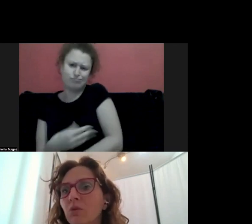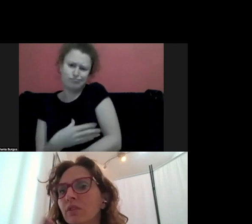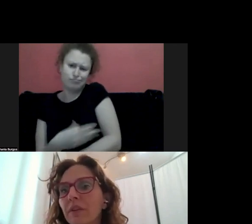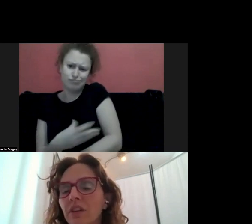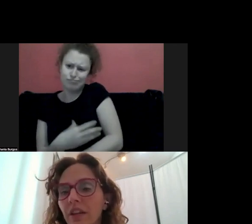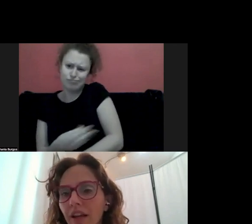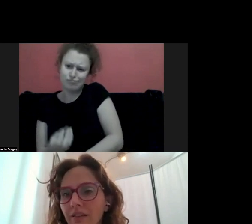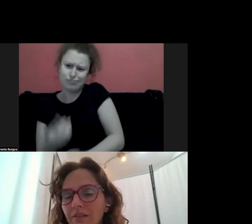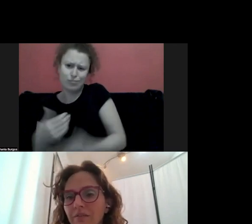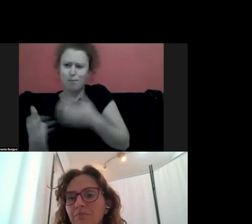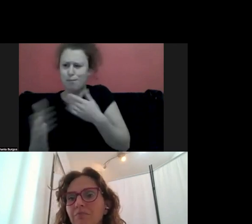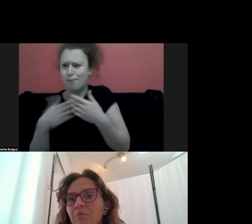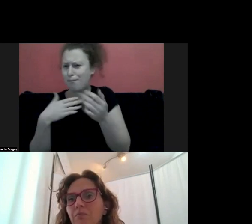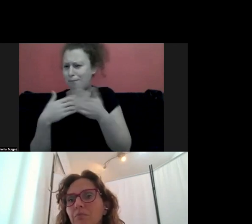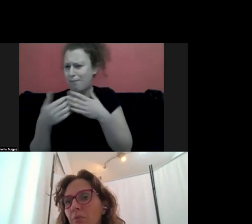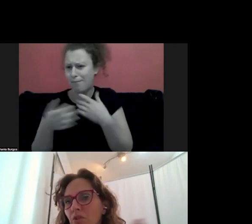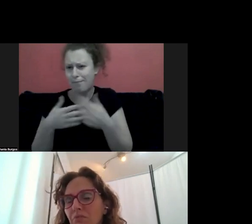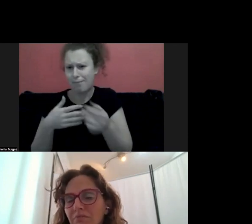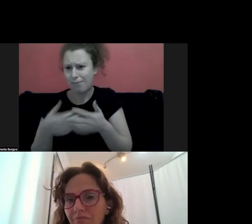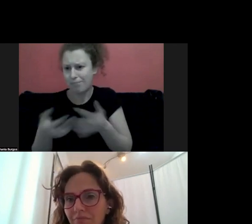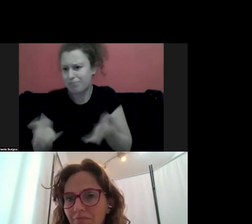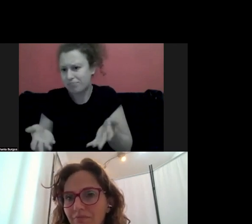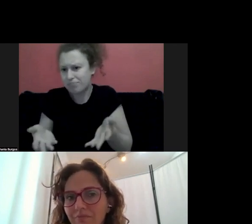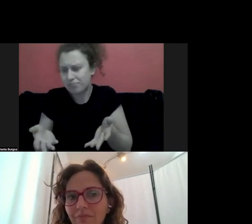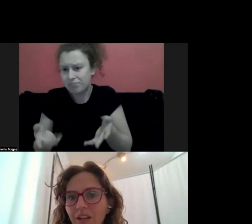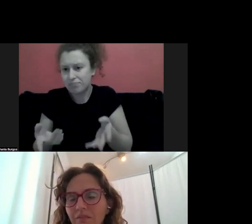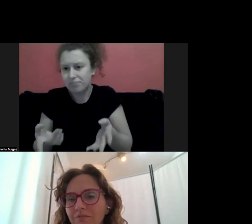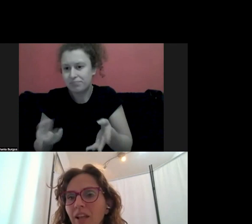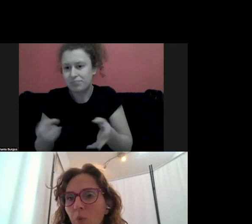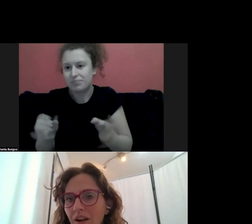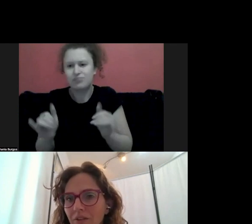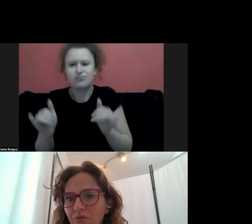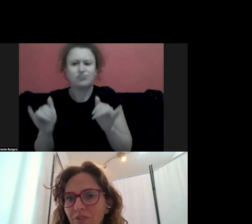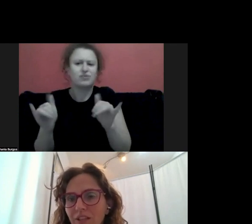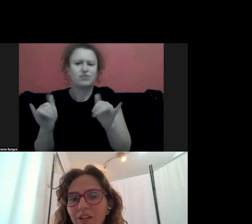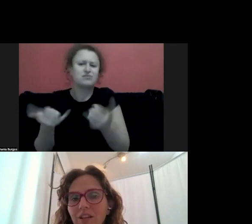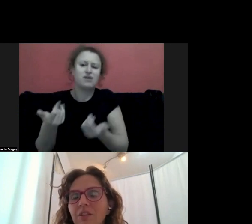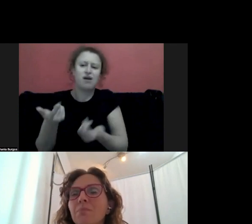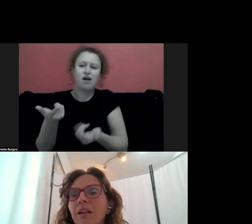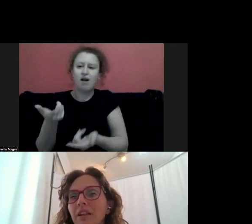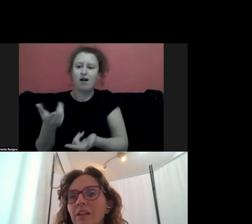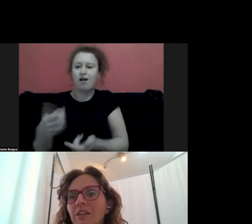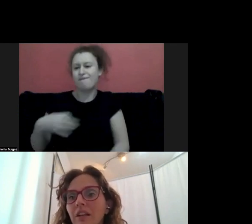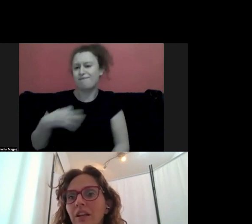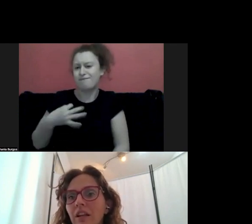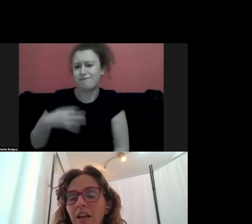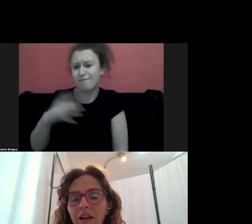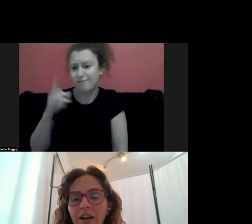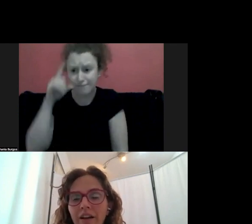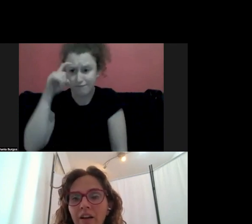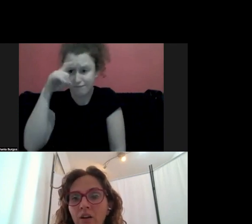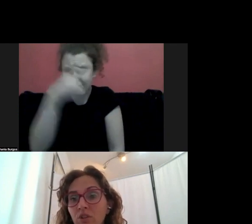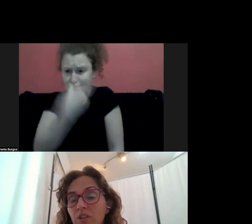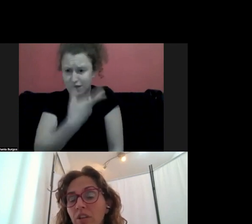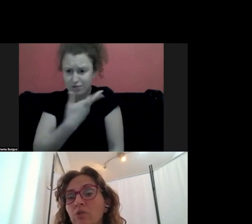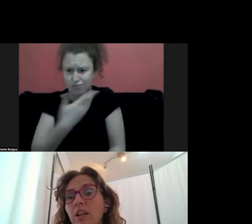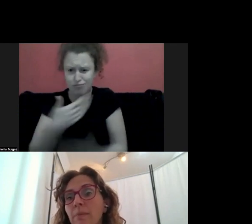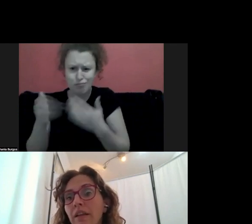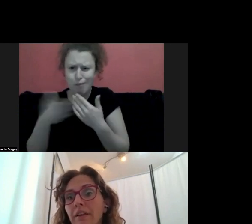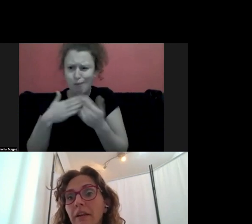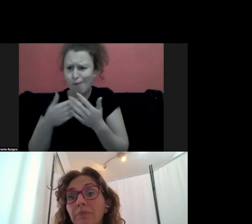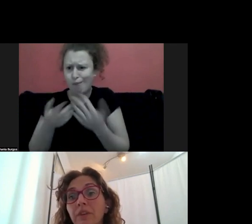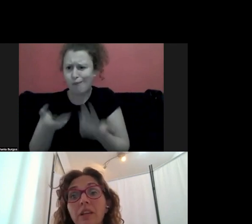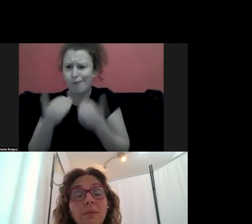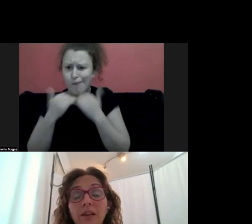las dificultades que hay, pues da igual, ¿no? Sin plantearse los deseos